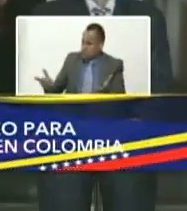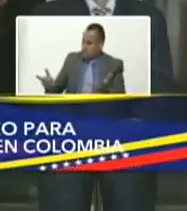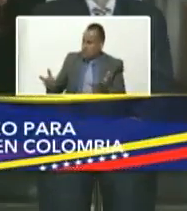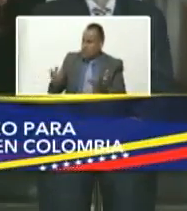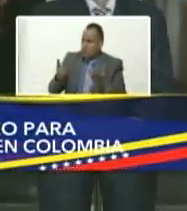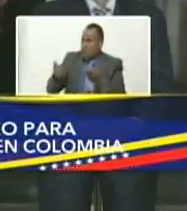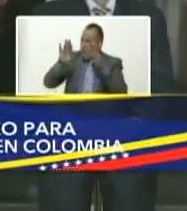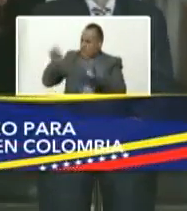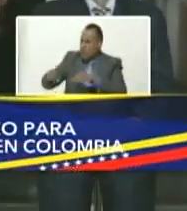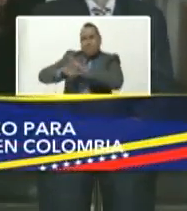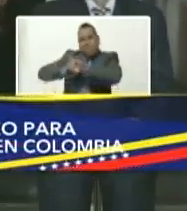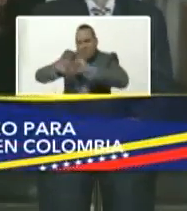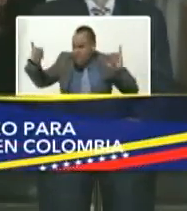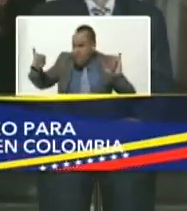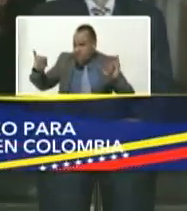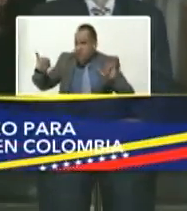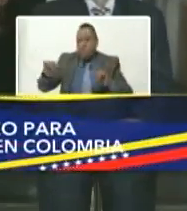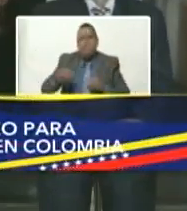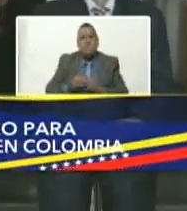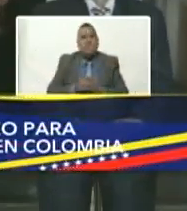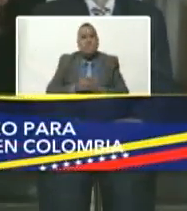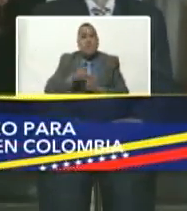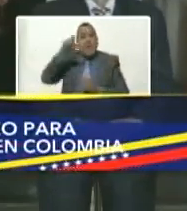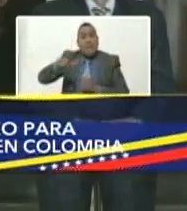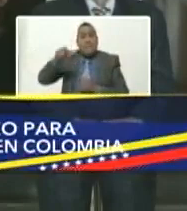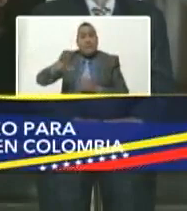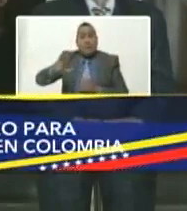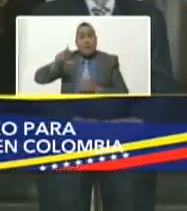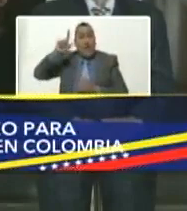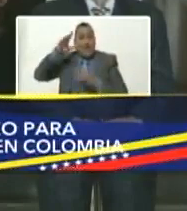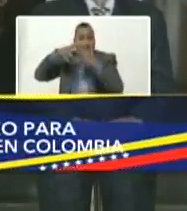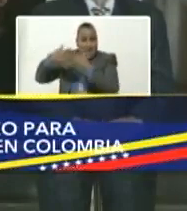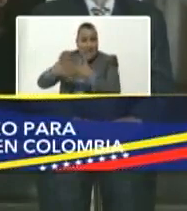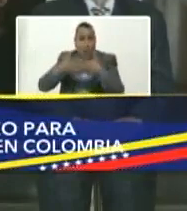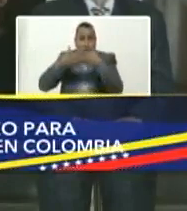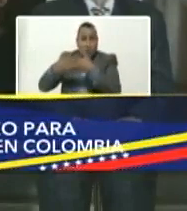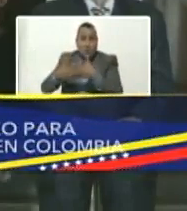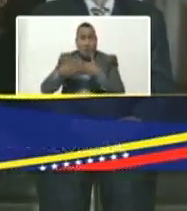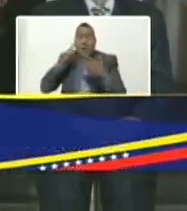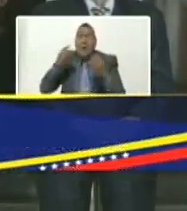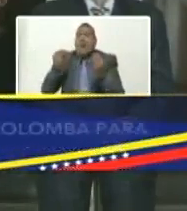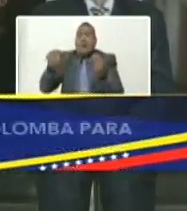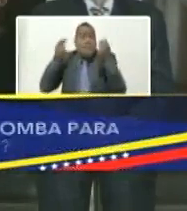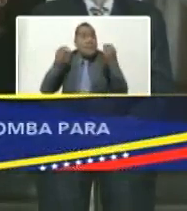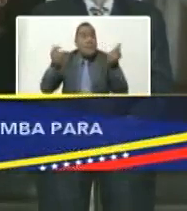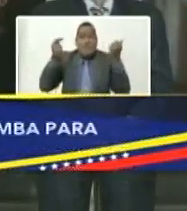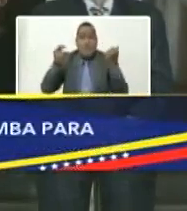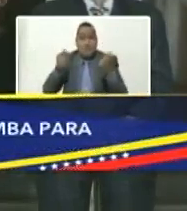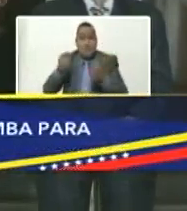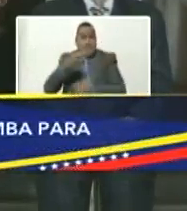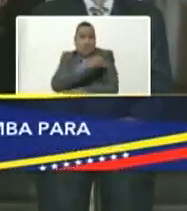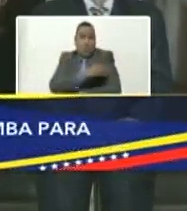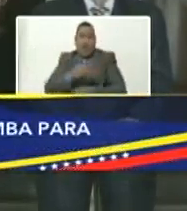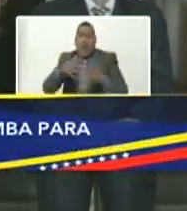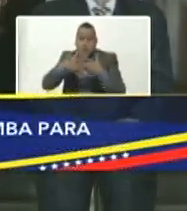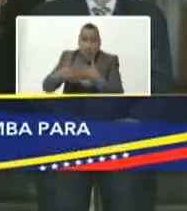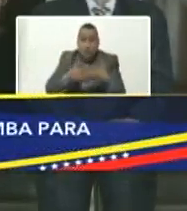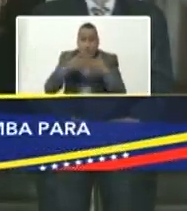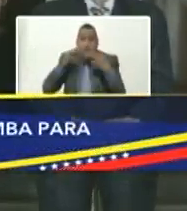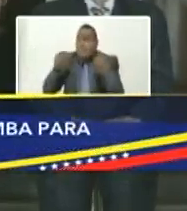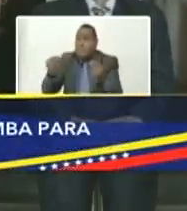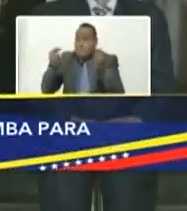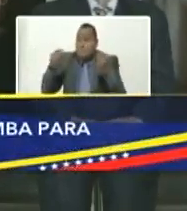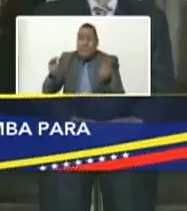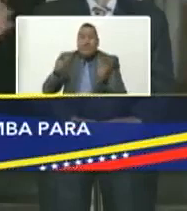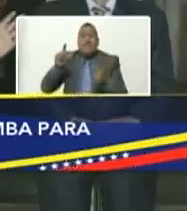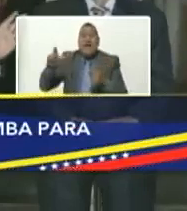complicidad y de que la sociedad estadounidense y el poder de Estados Unidos reaccione y le diga a la narcooligarquía